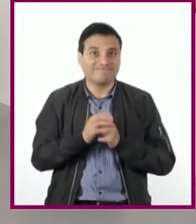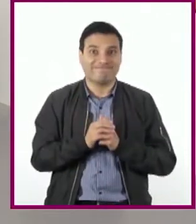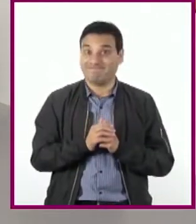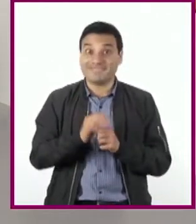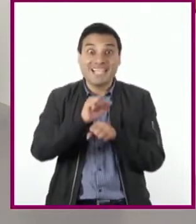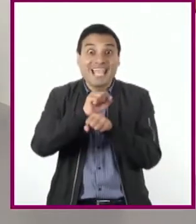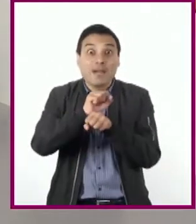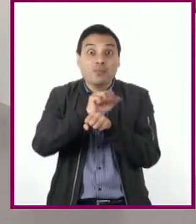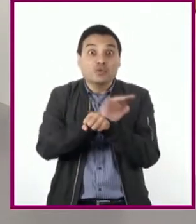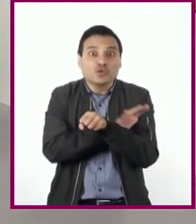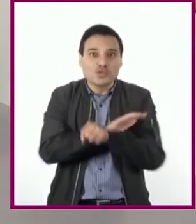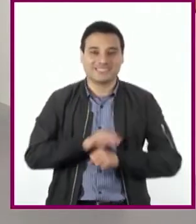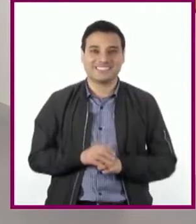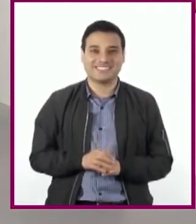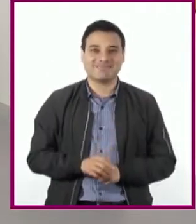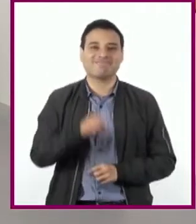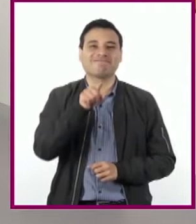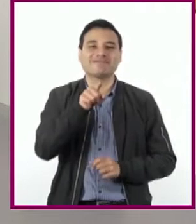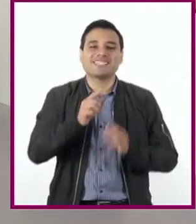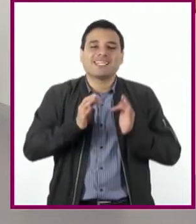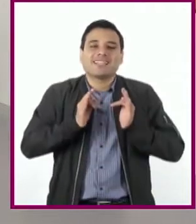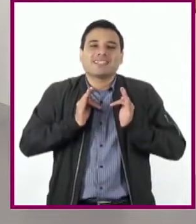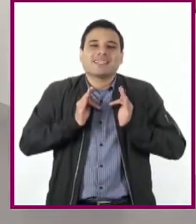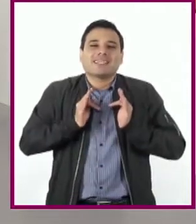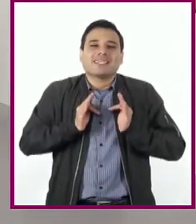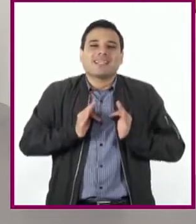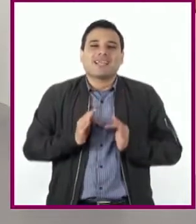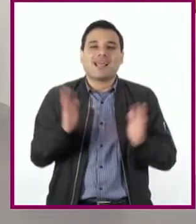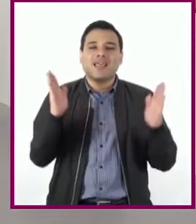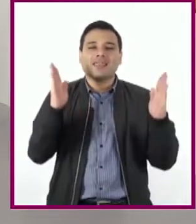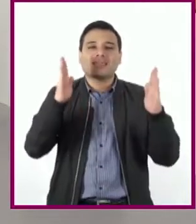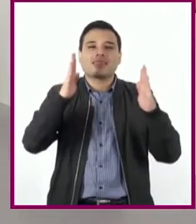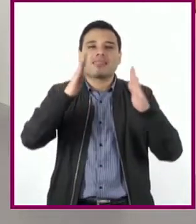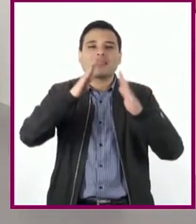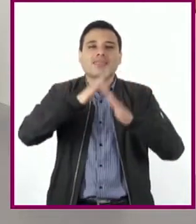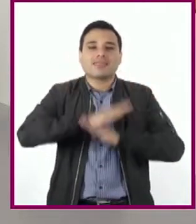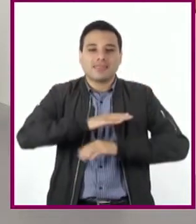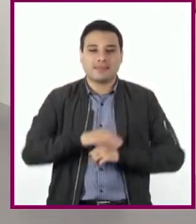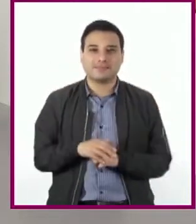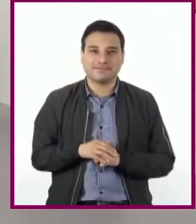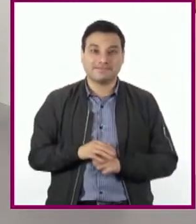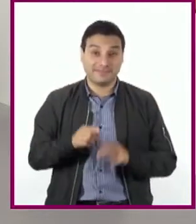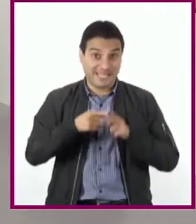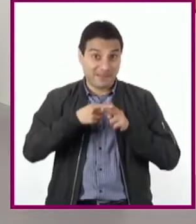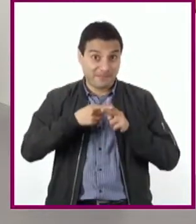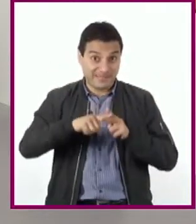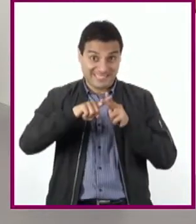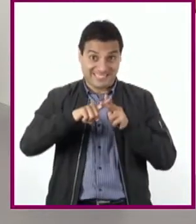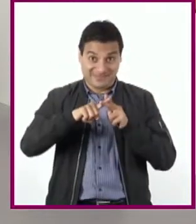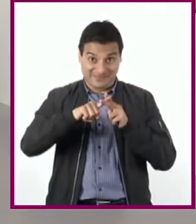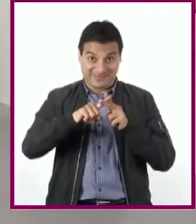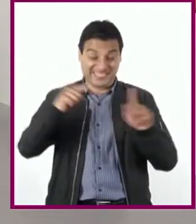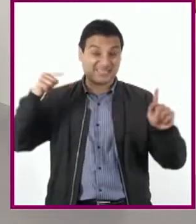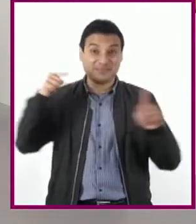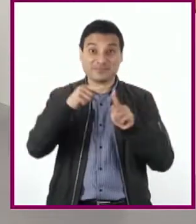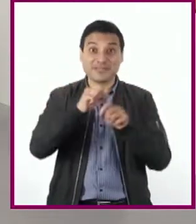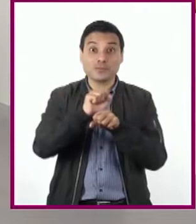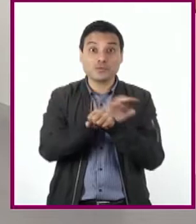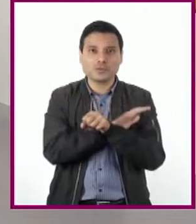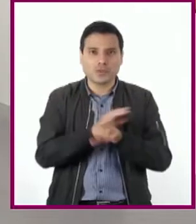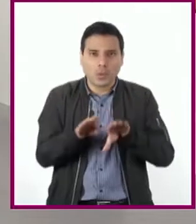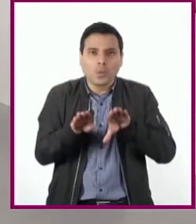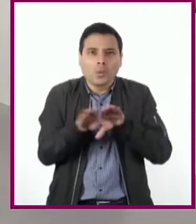¡Oh! Relájense. Que para empezar a trabajar las emociones, vamos